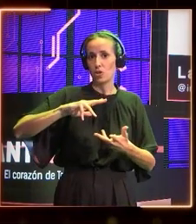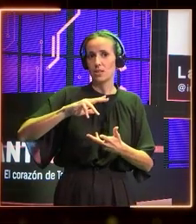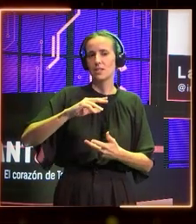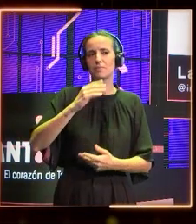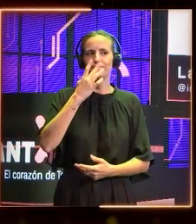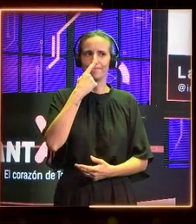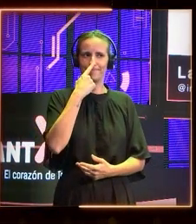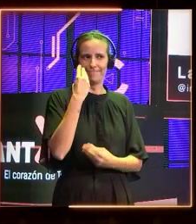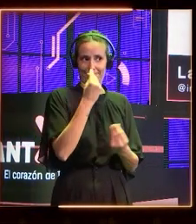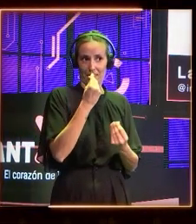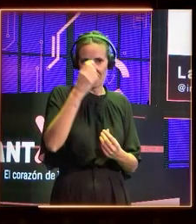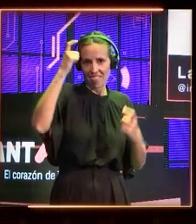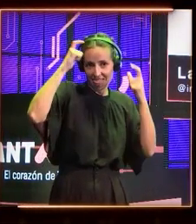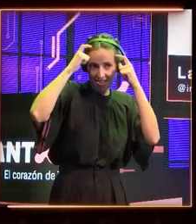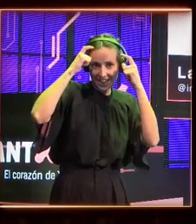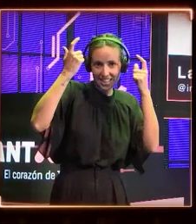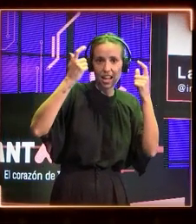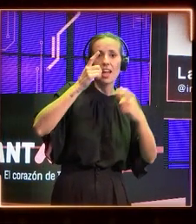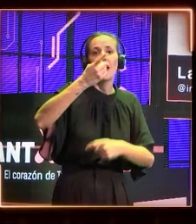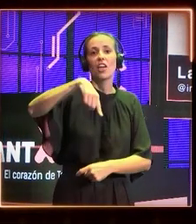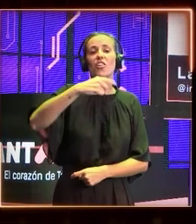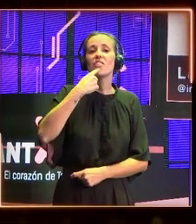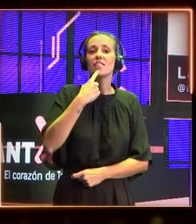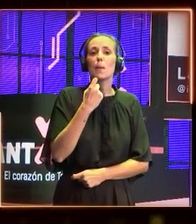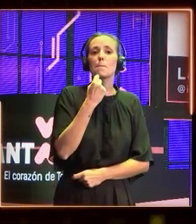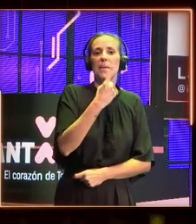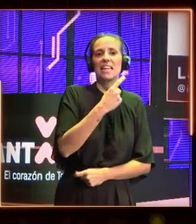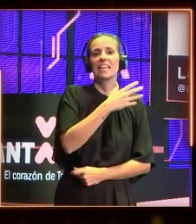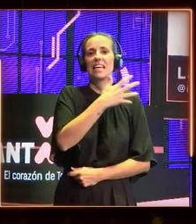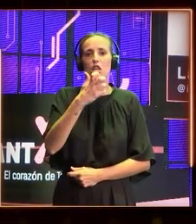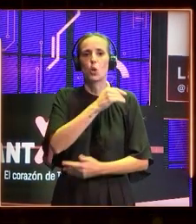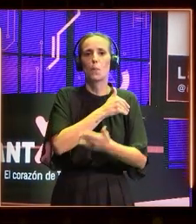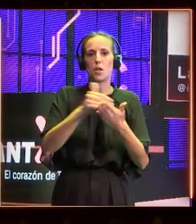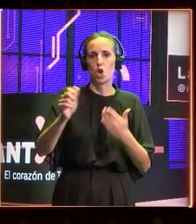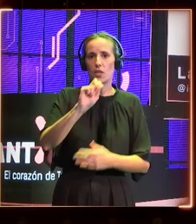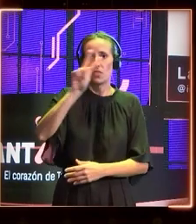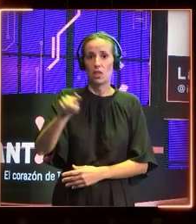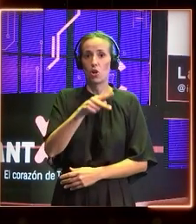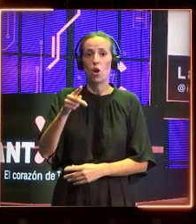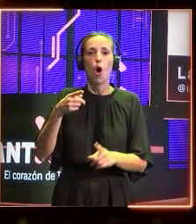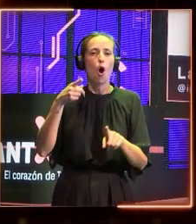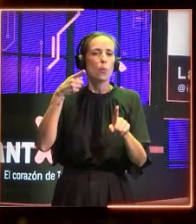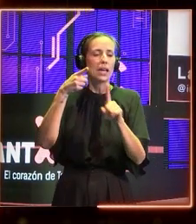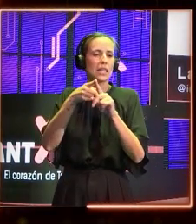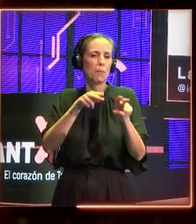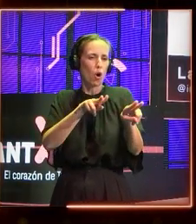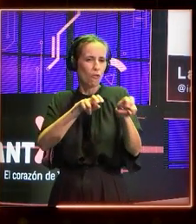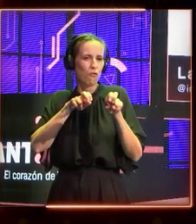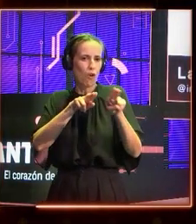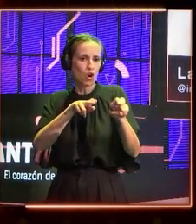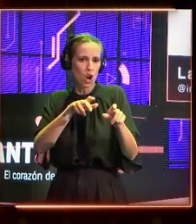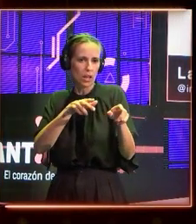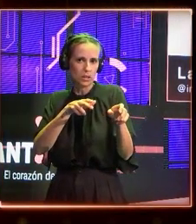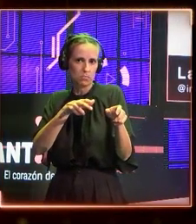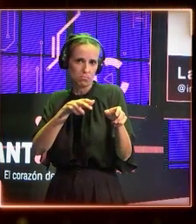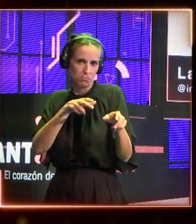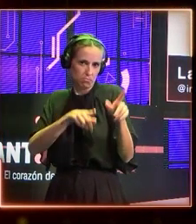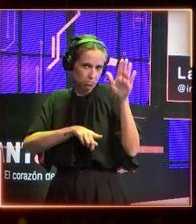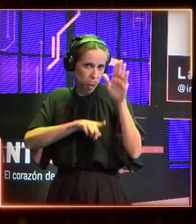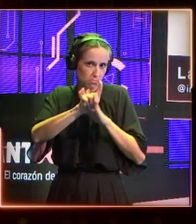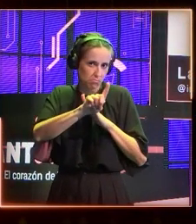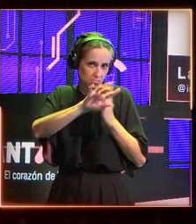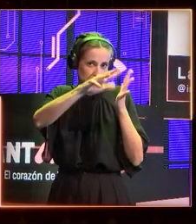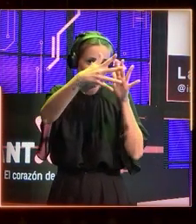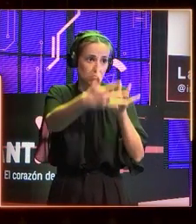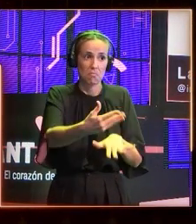unos meses anunció que iba a invertir 1500 millones de dólares en desarrollar fortnite vale el juego de Epic games que es la